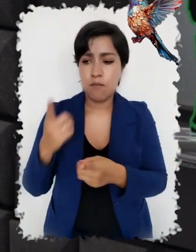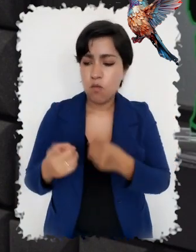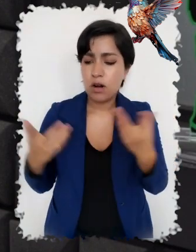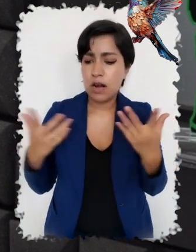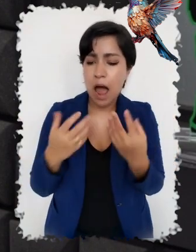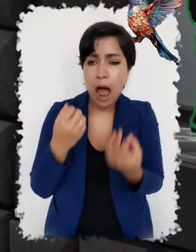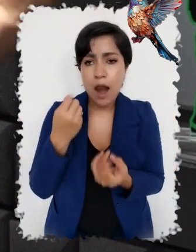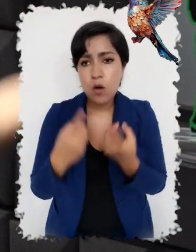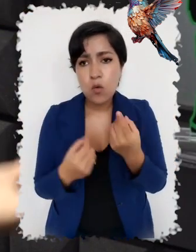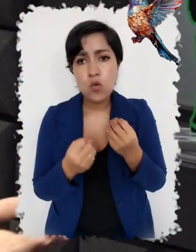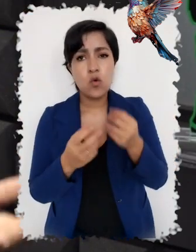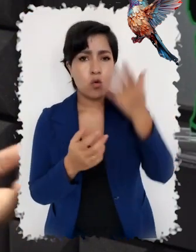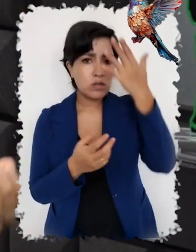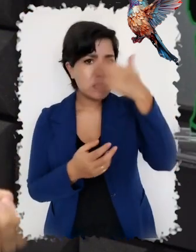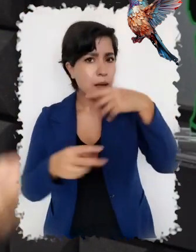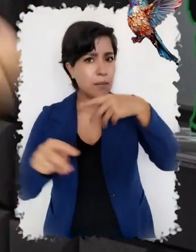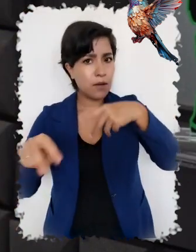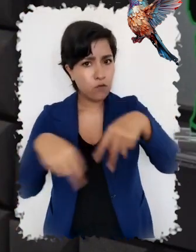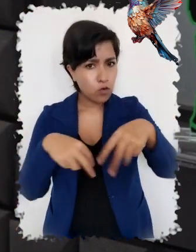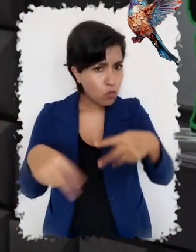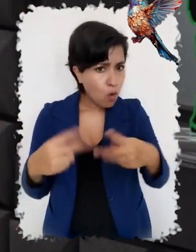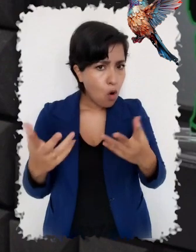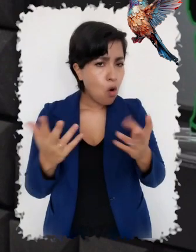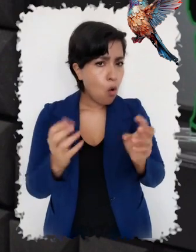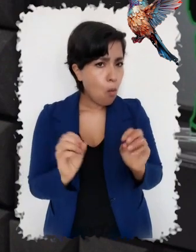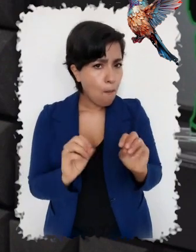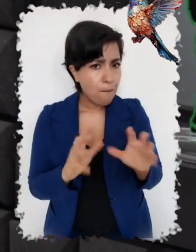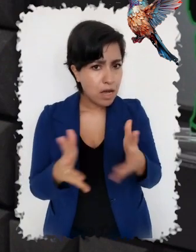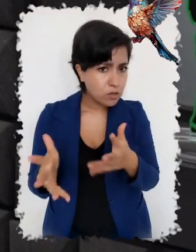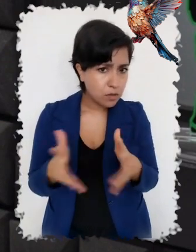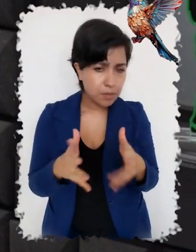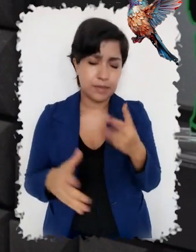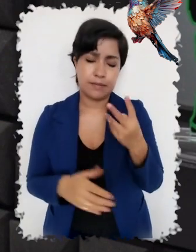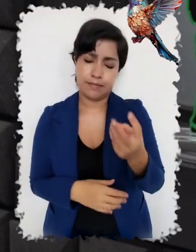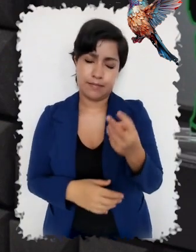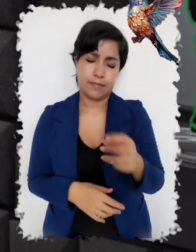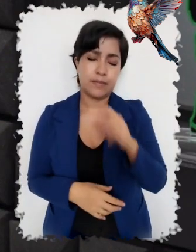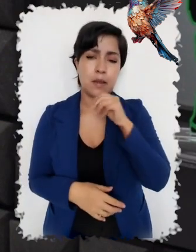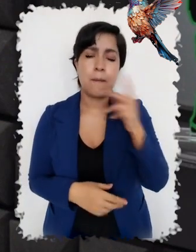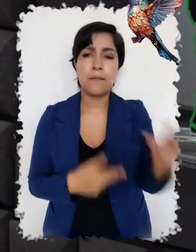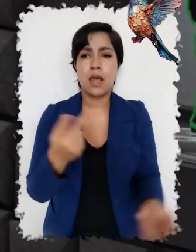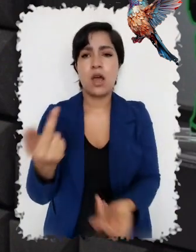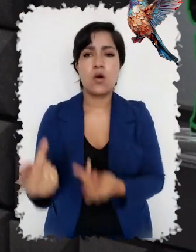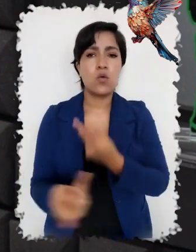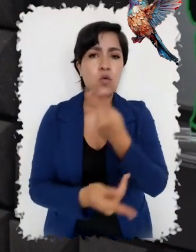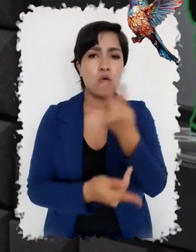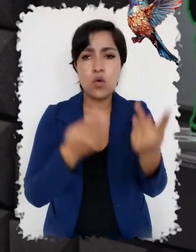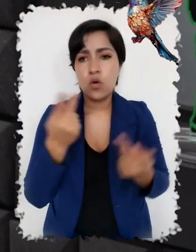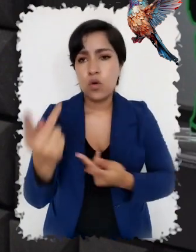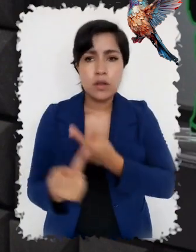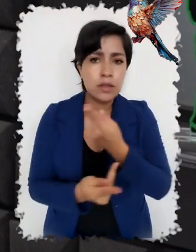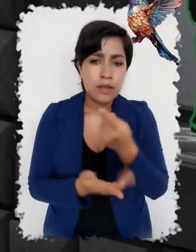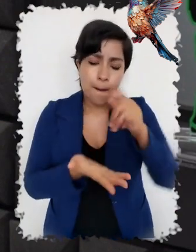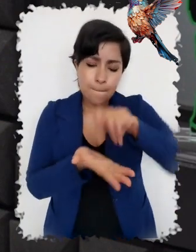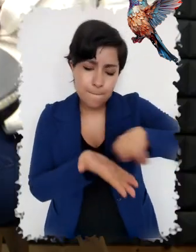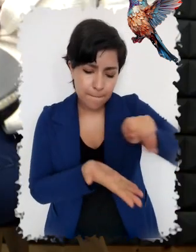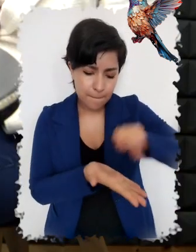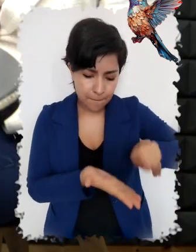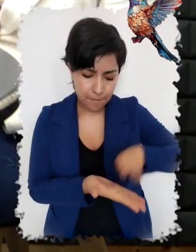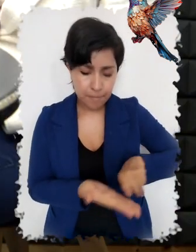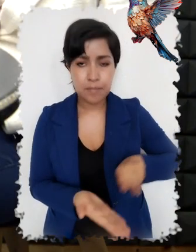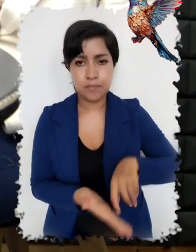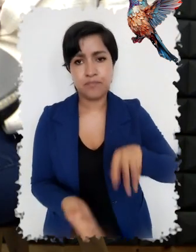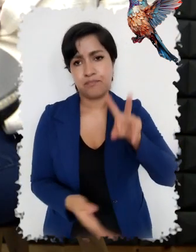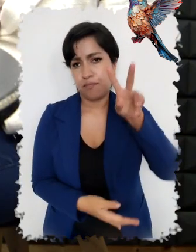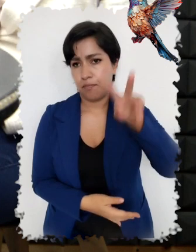deporte si ya sabe algo del fútbol todas esas cuestiones asociadas a la disciplina Claro que se preguntan Claro que se indagan y Y